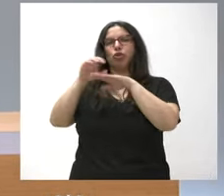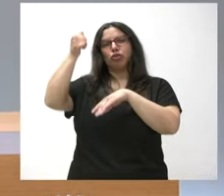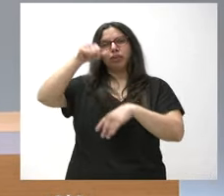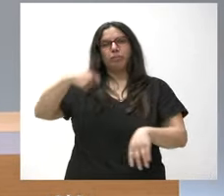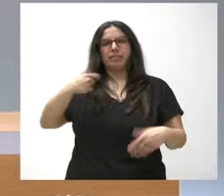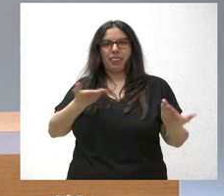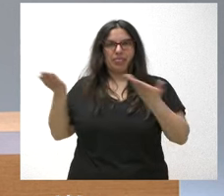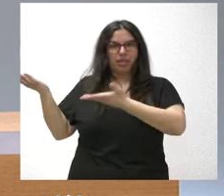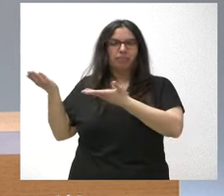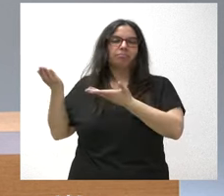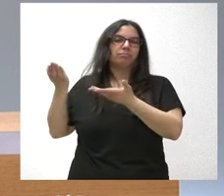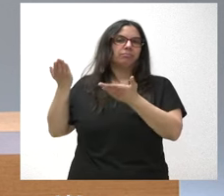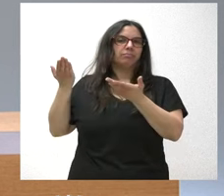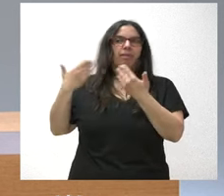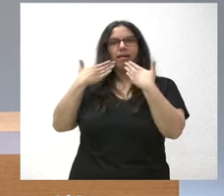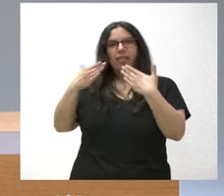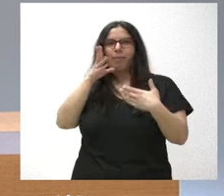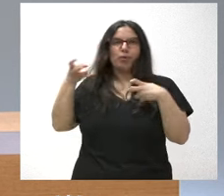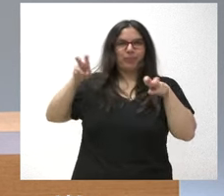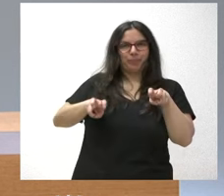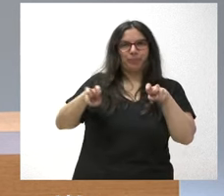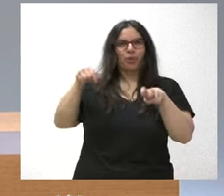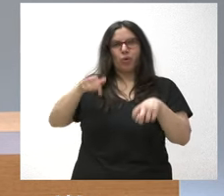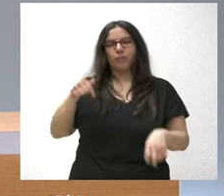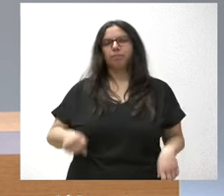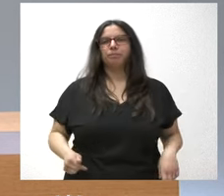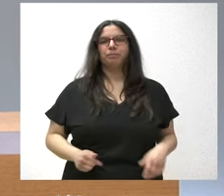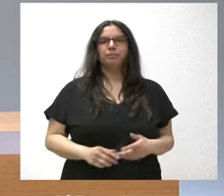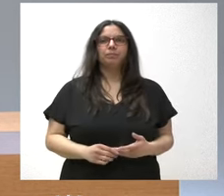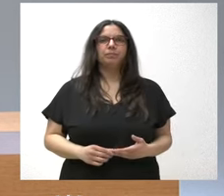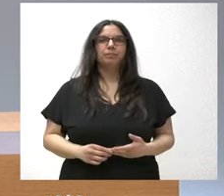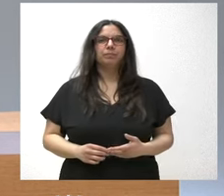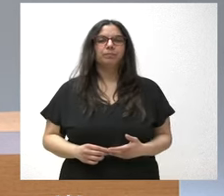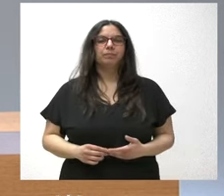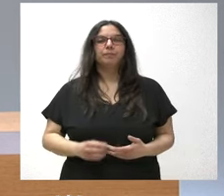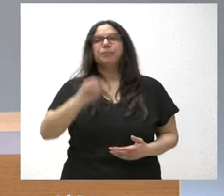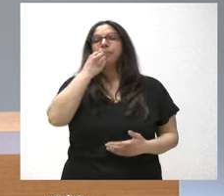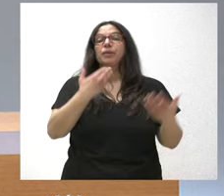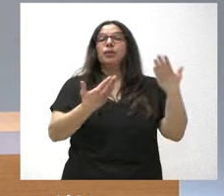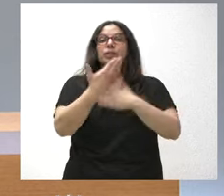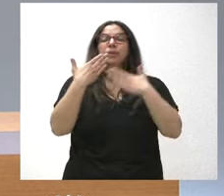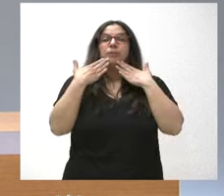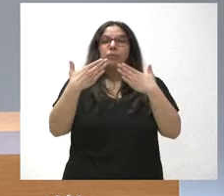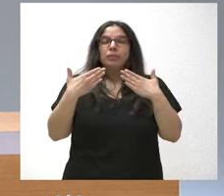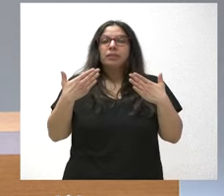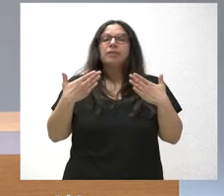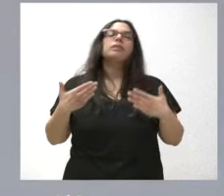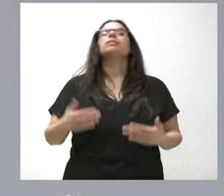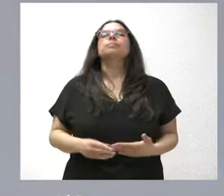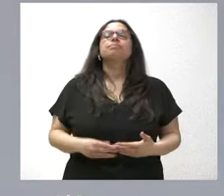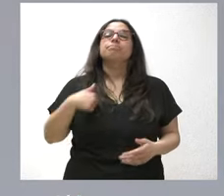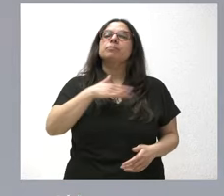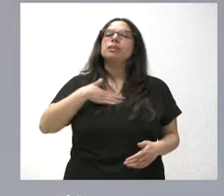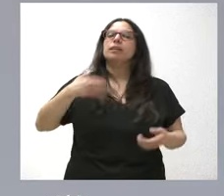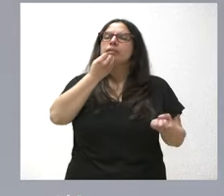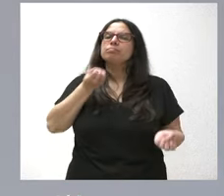de la Presidencia, a quien le agradecemos hoy su presencia aquí. Buenos días, muchas gracias, Quería